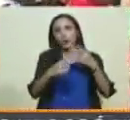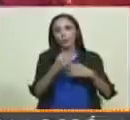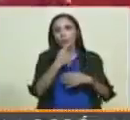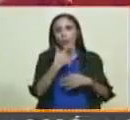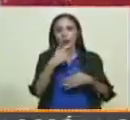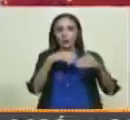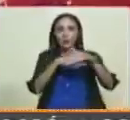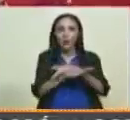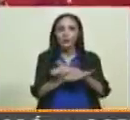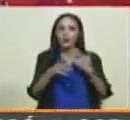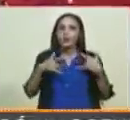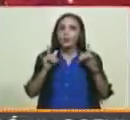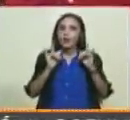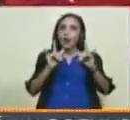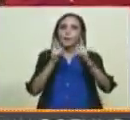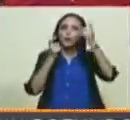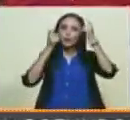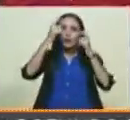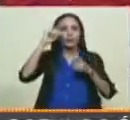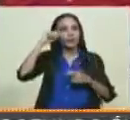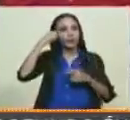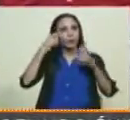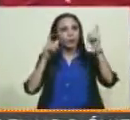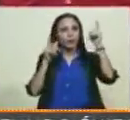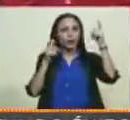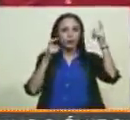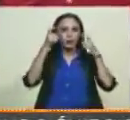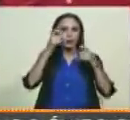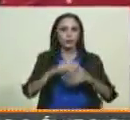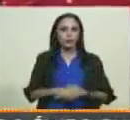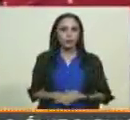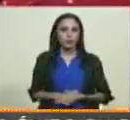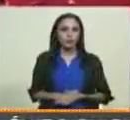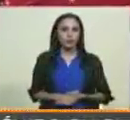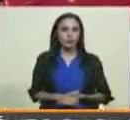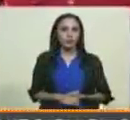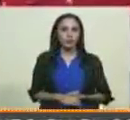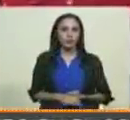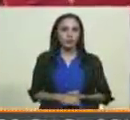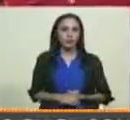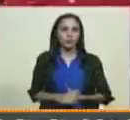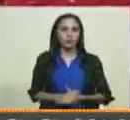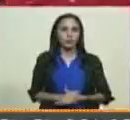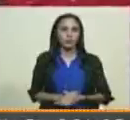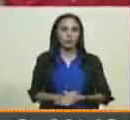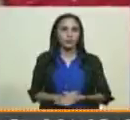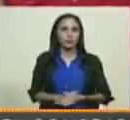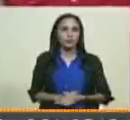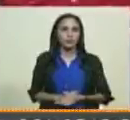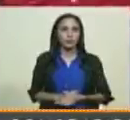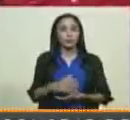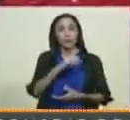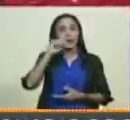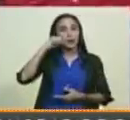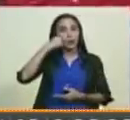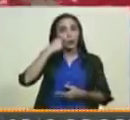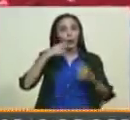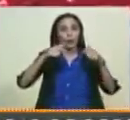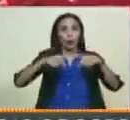pueblo guarda como un tesoro todos los recuerdos de esta época maravillosa de